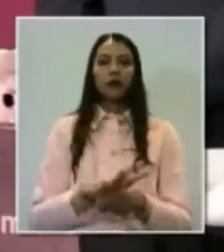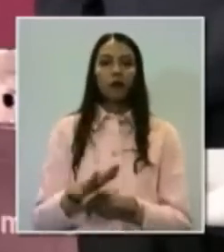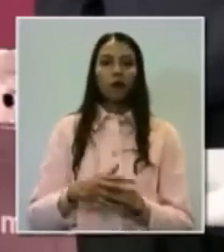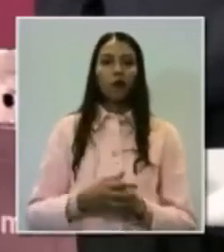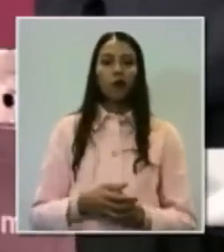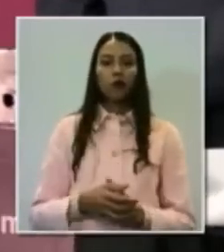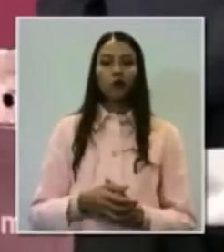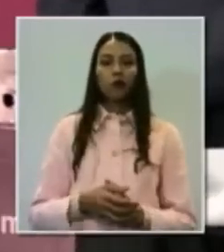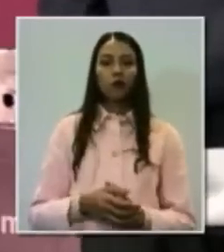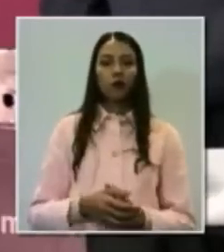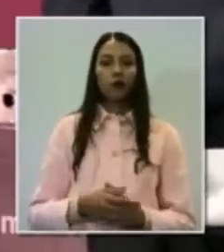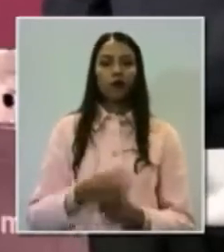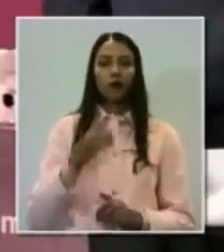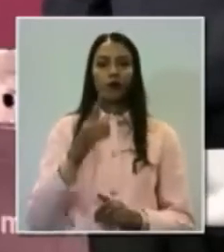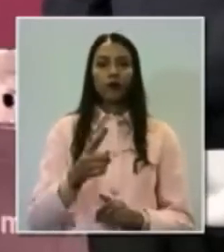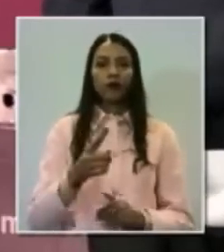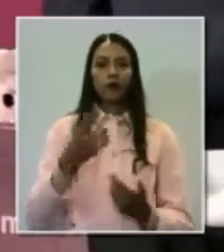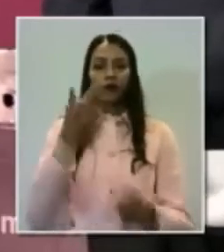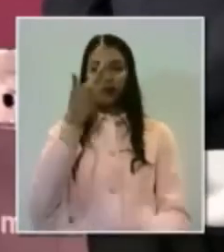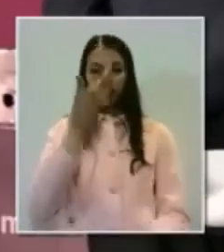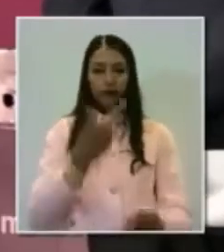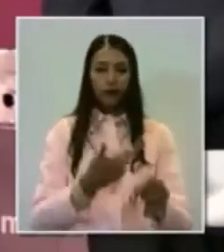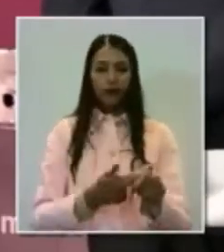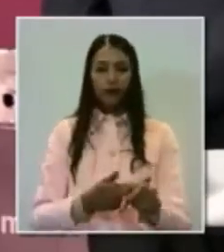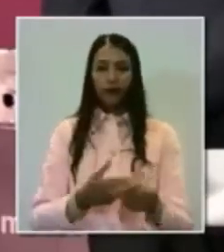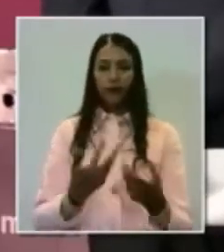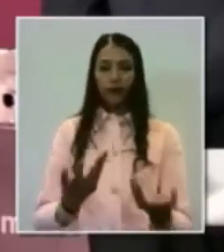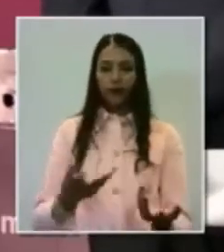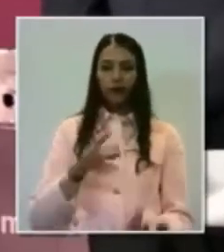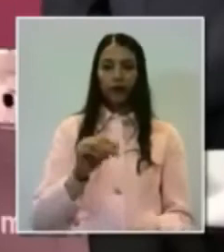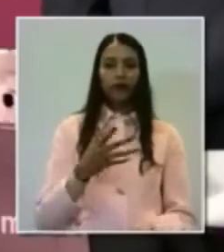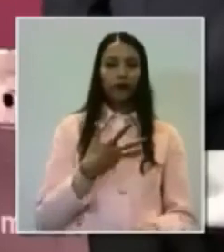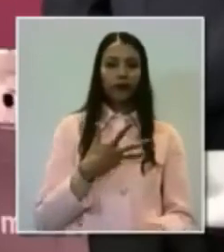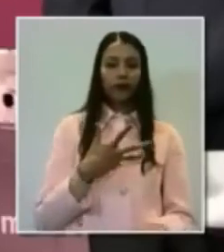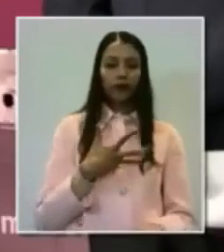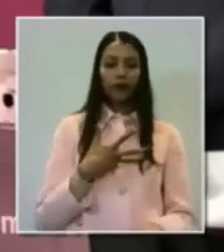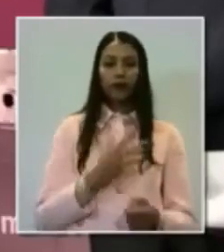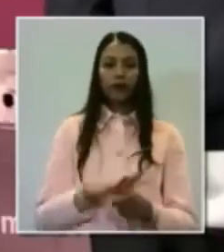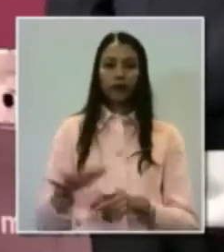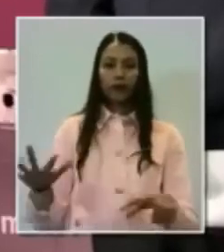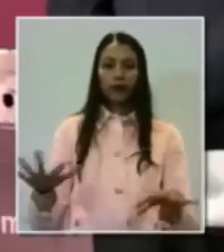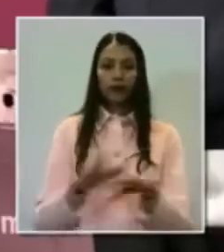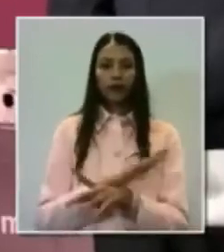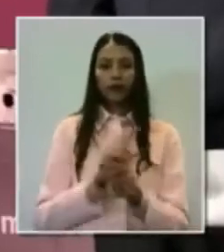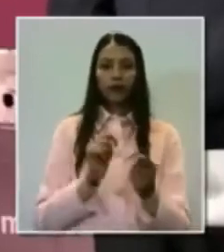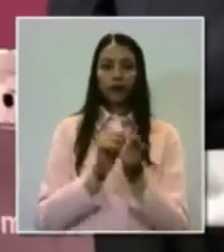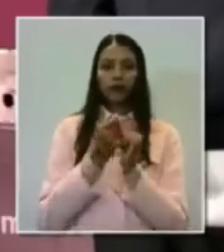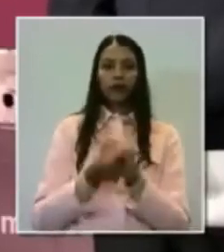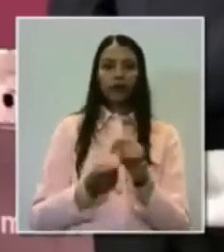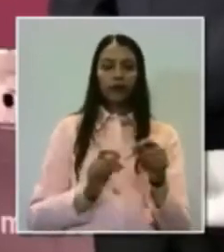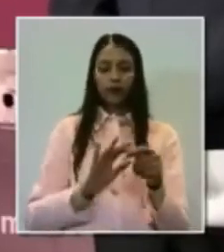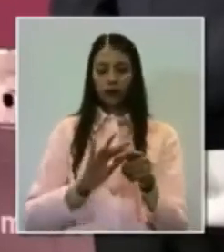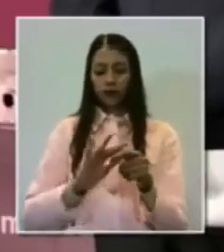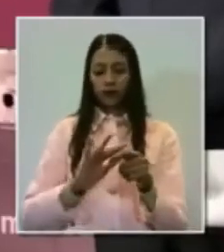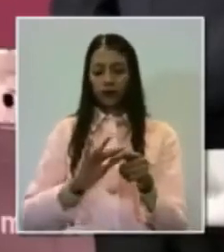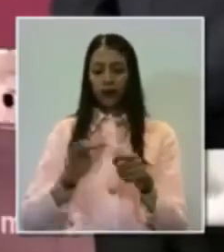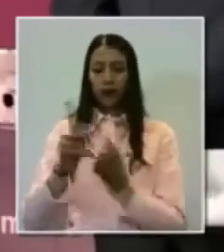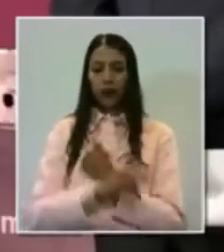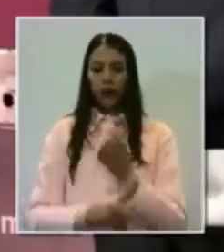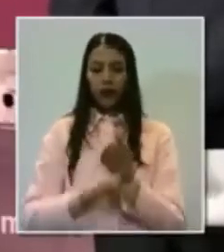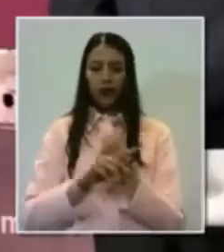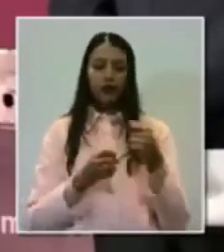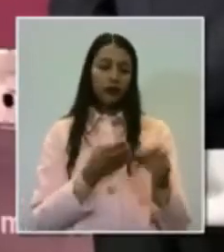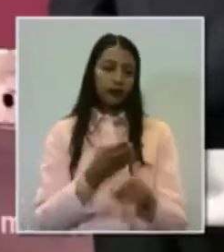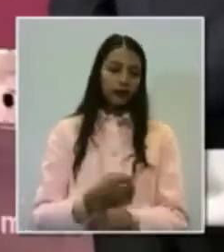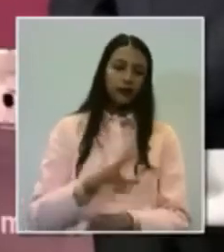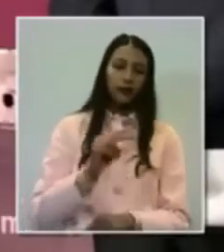una acción o en una responsabilidad que no tiene que ver con la transformación de cualquier estado, de cualquier país. Estamos